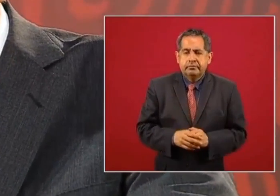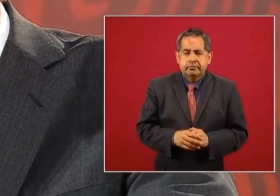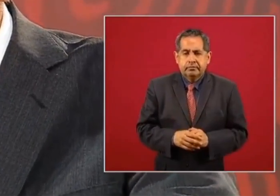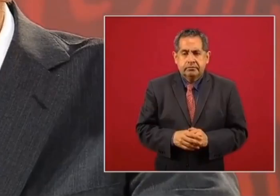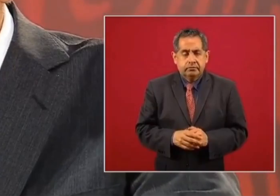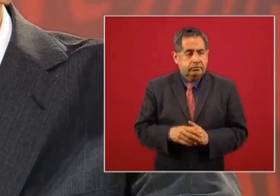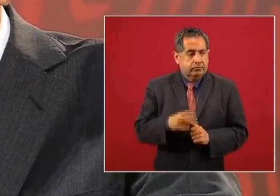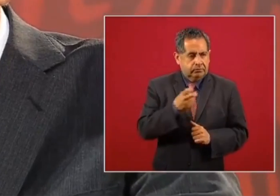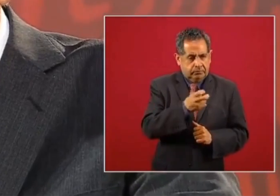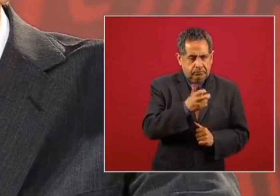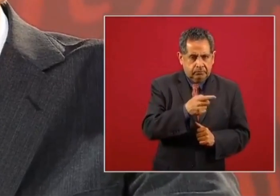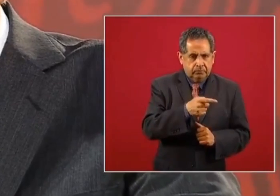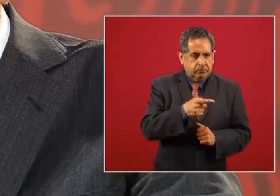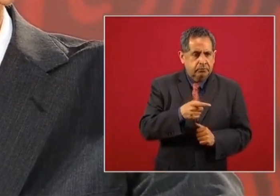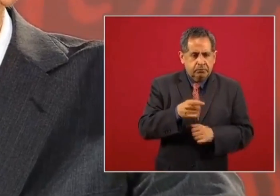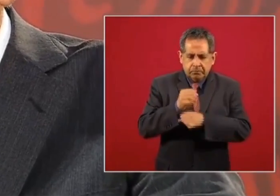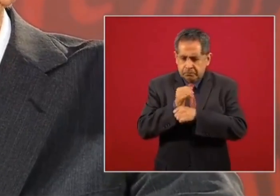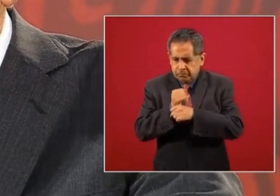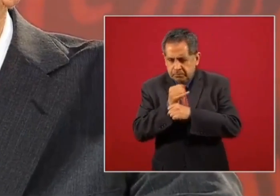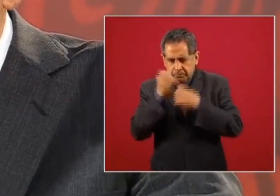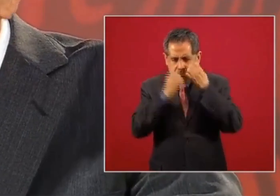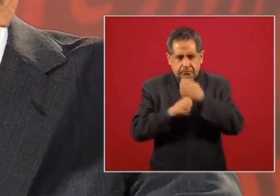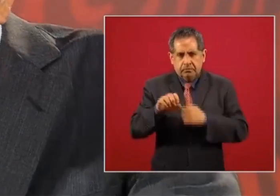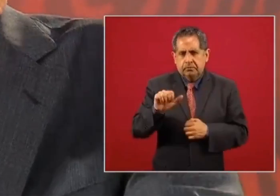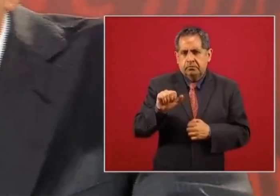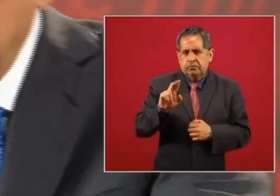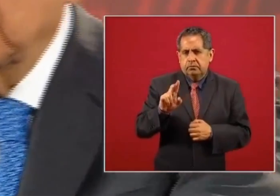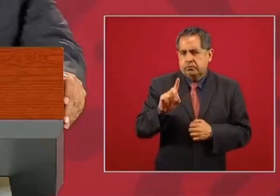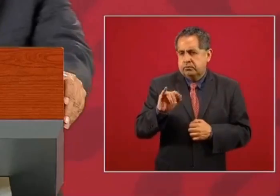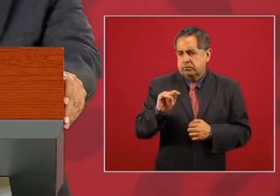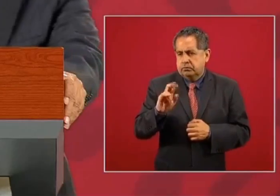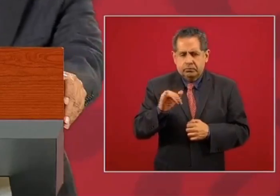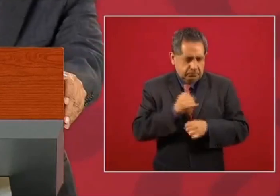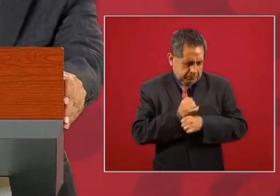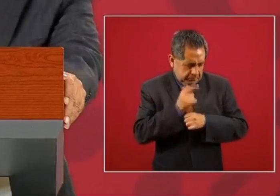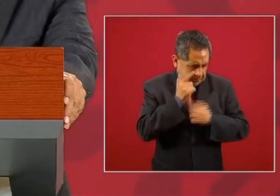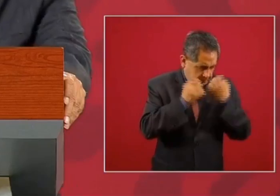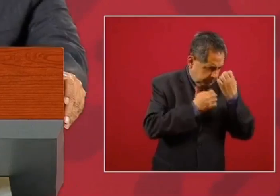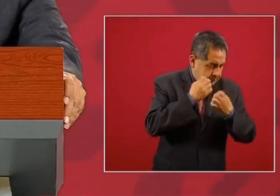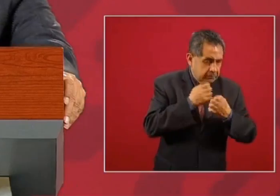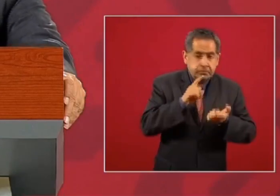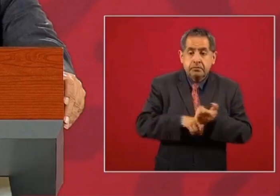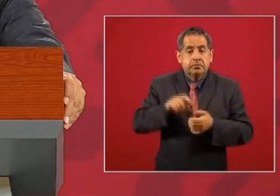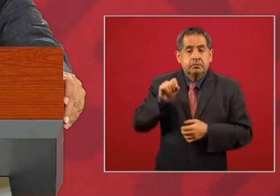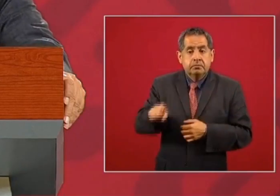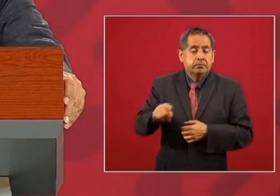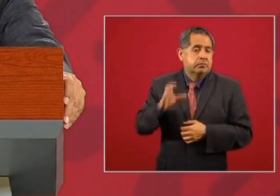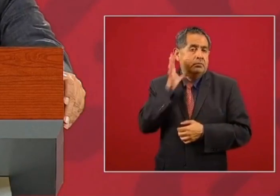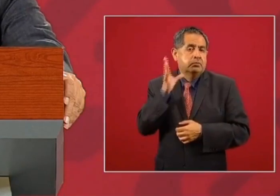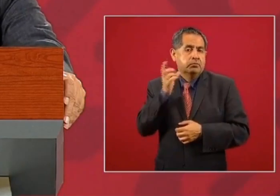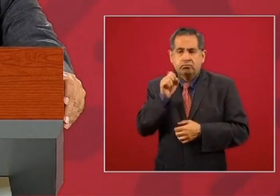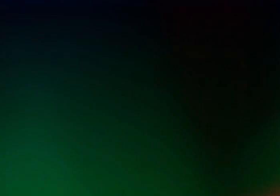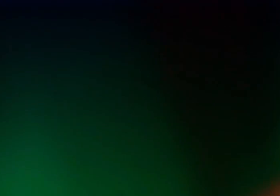A partir de una auditoría donde incluso intervino la Cámara de